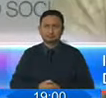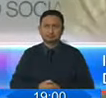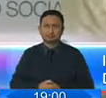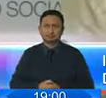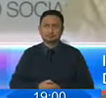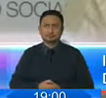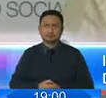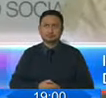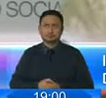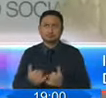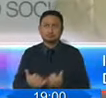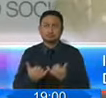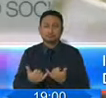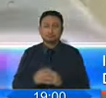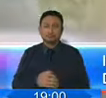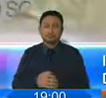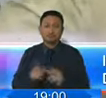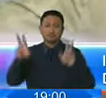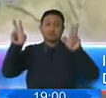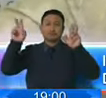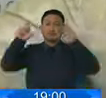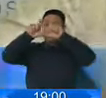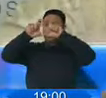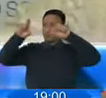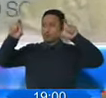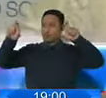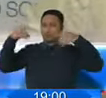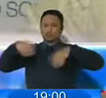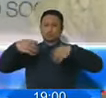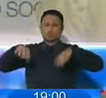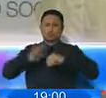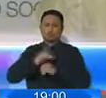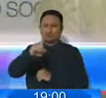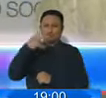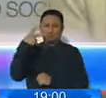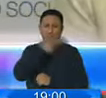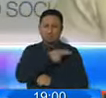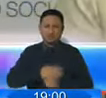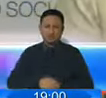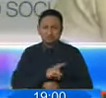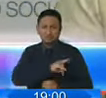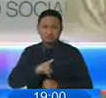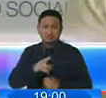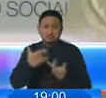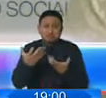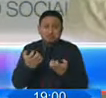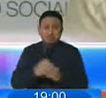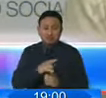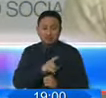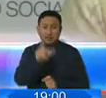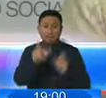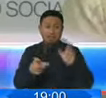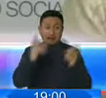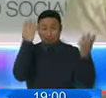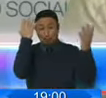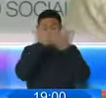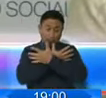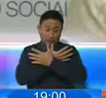Frente a titulares escandalosos, imprecisos, que han pretendido confundir a la